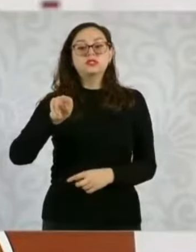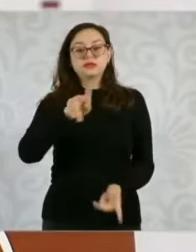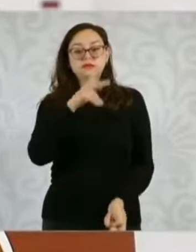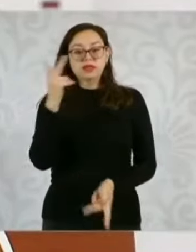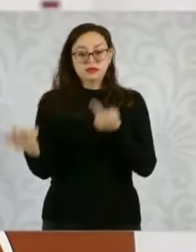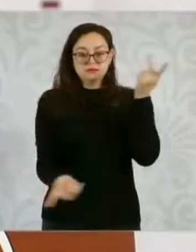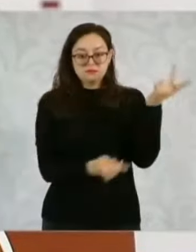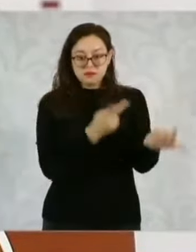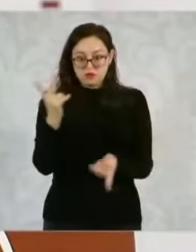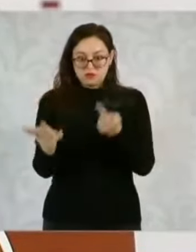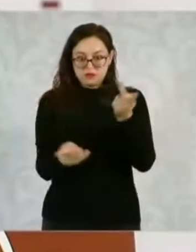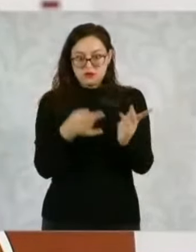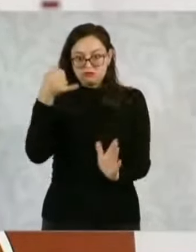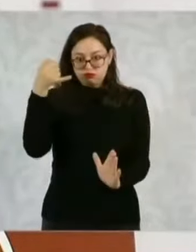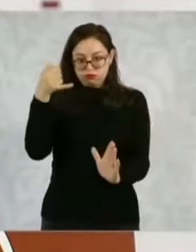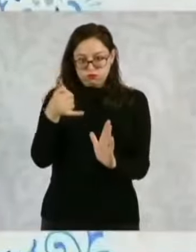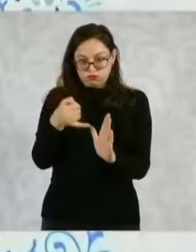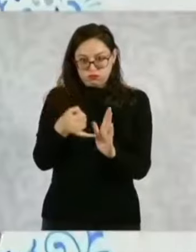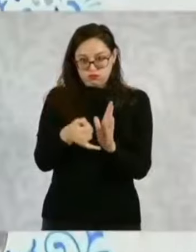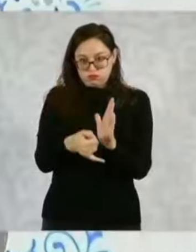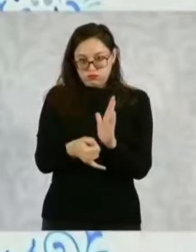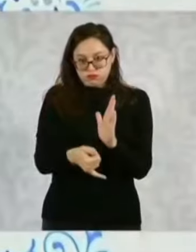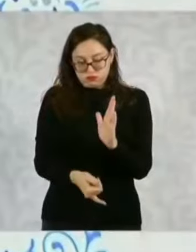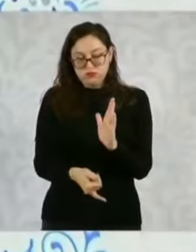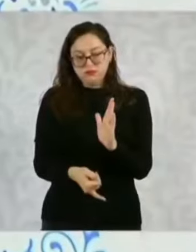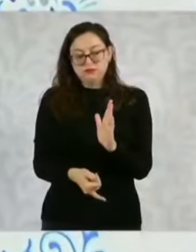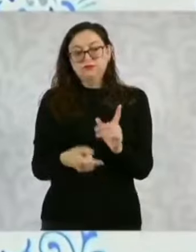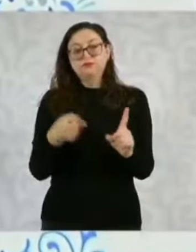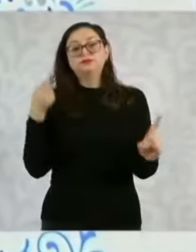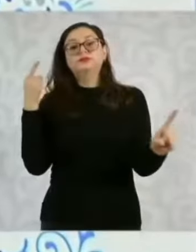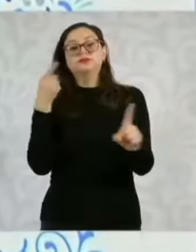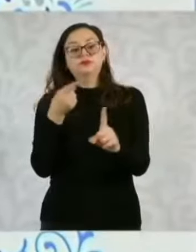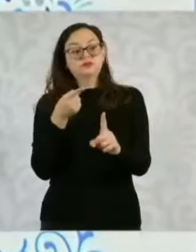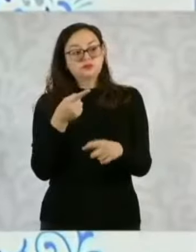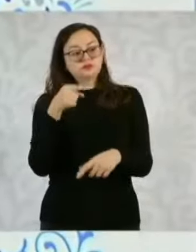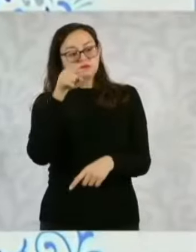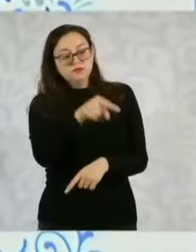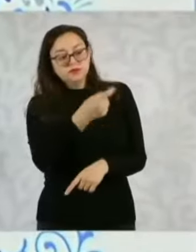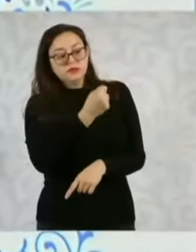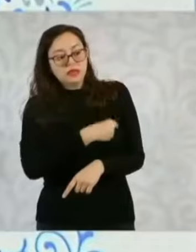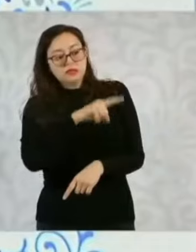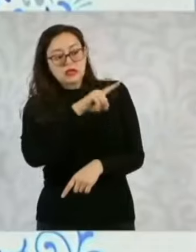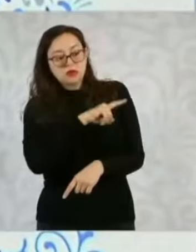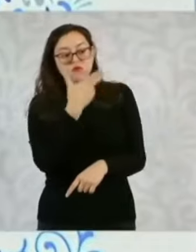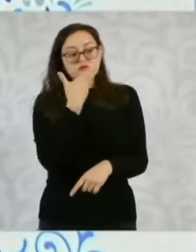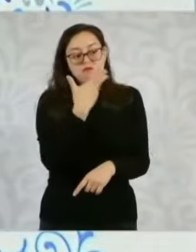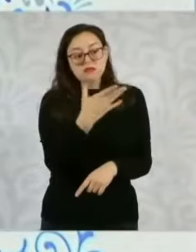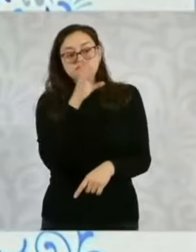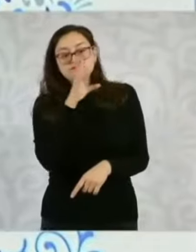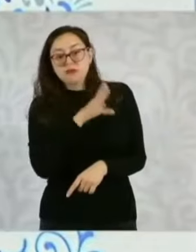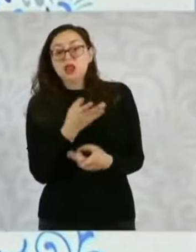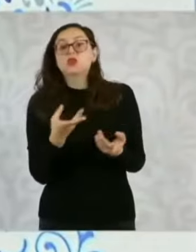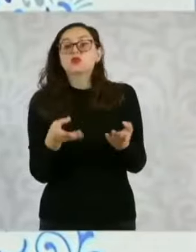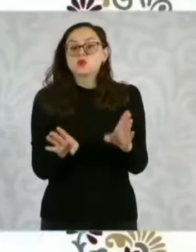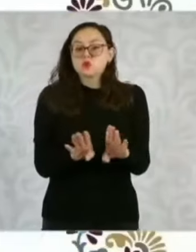cuestionario amplio que tiene como objetivo conocer el estado de salud de las